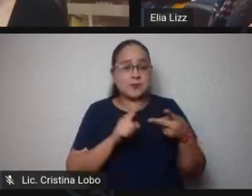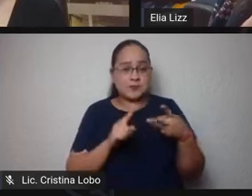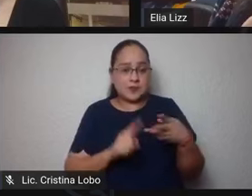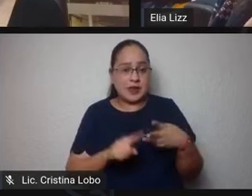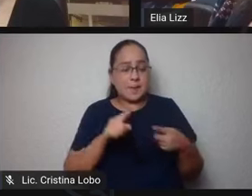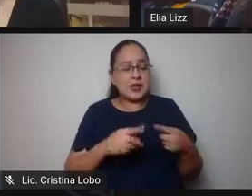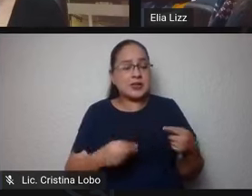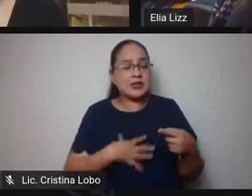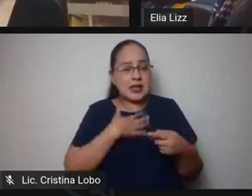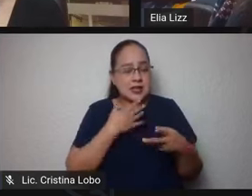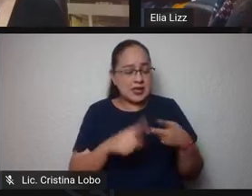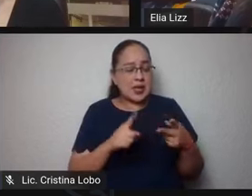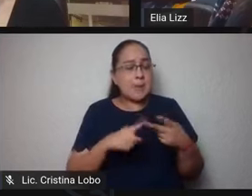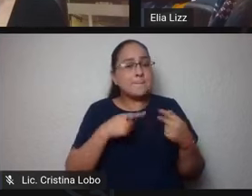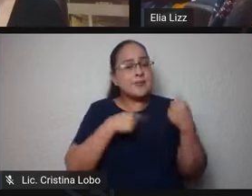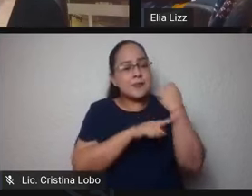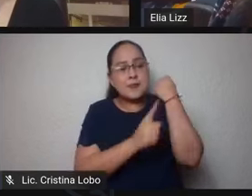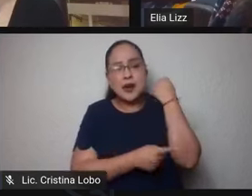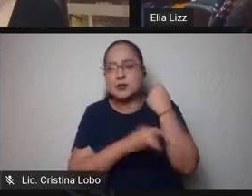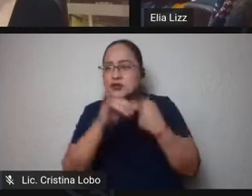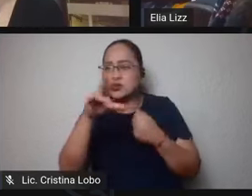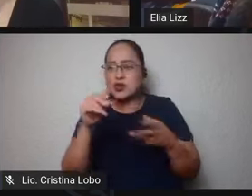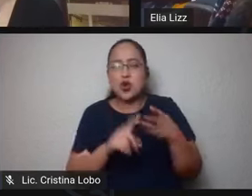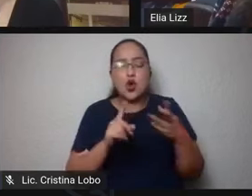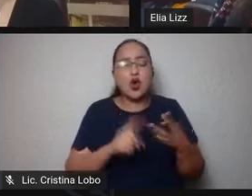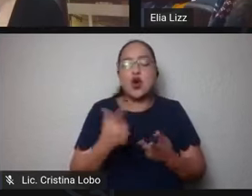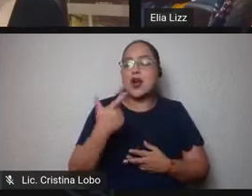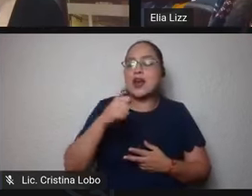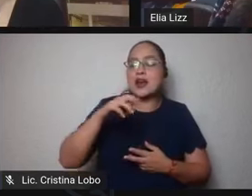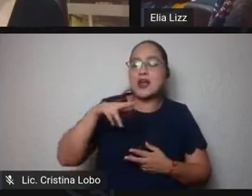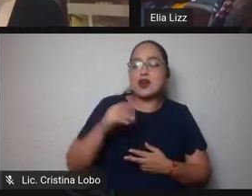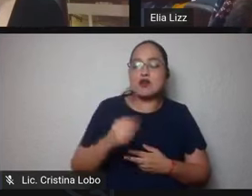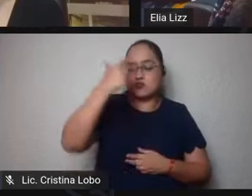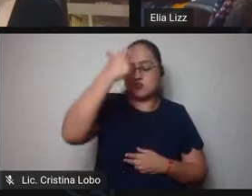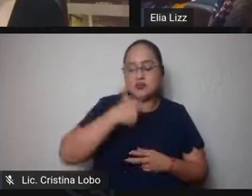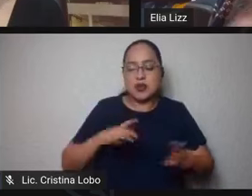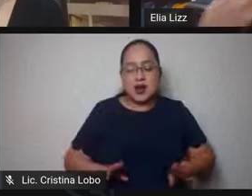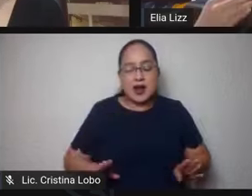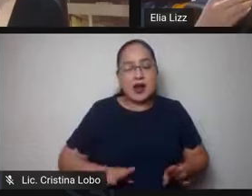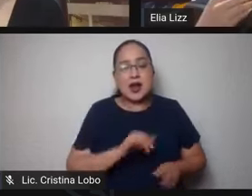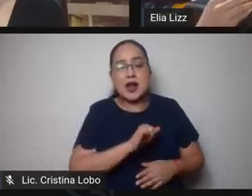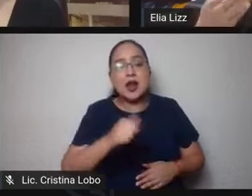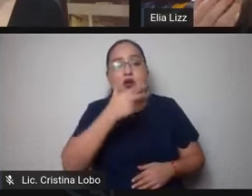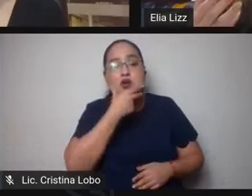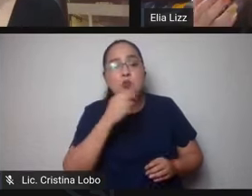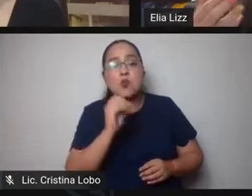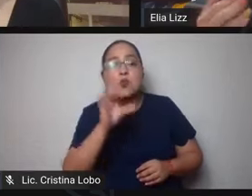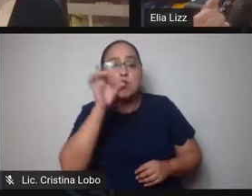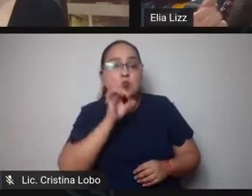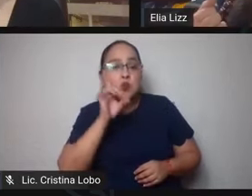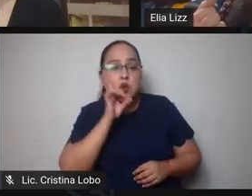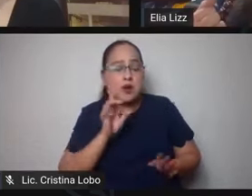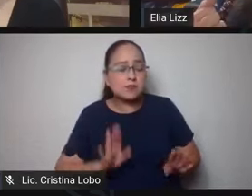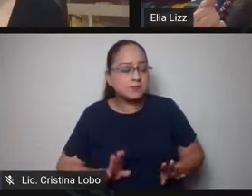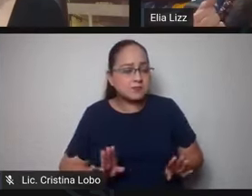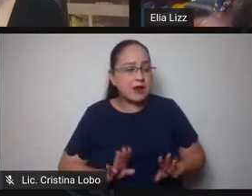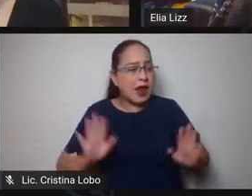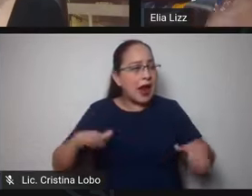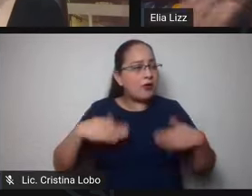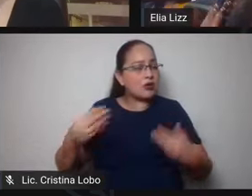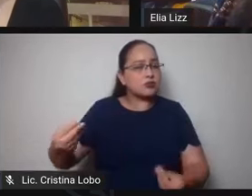erotismo, reproductividad y género. Y el último componente de la sexualidad es los vínculos